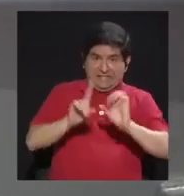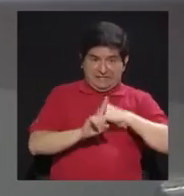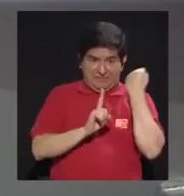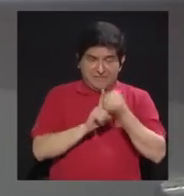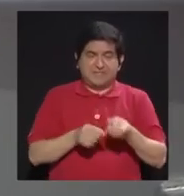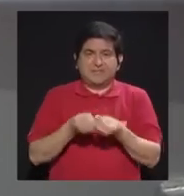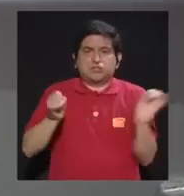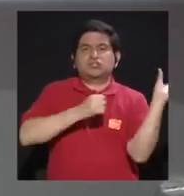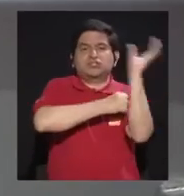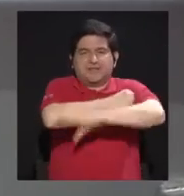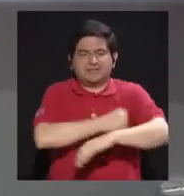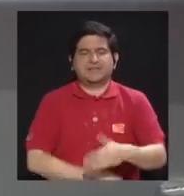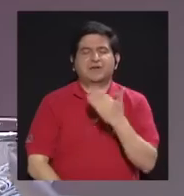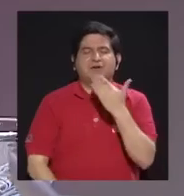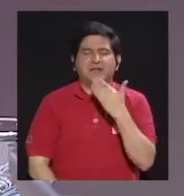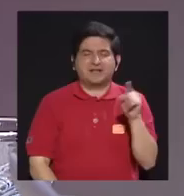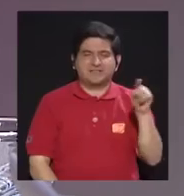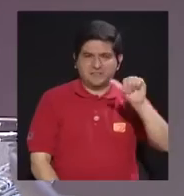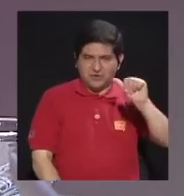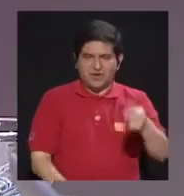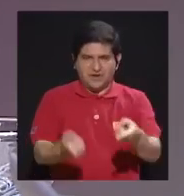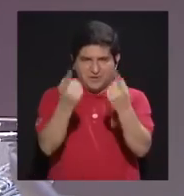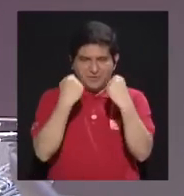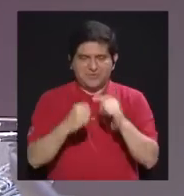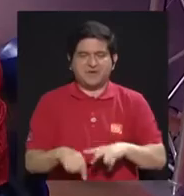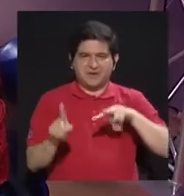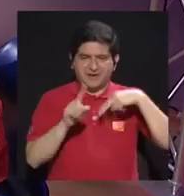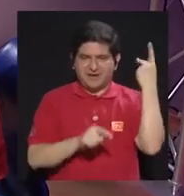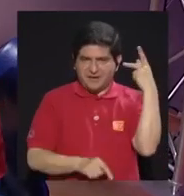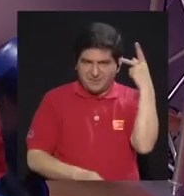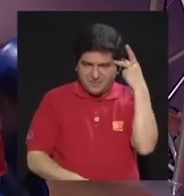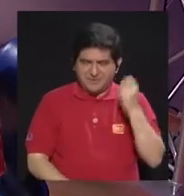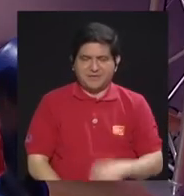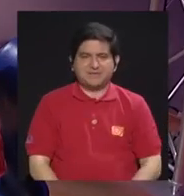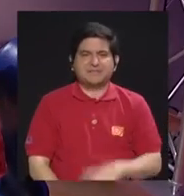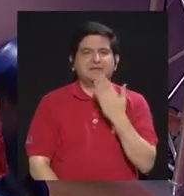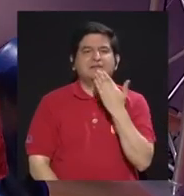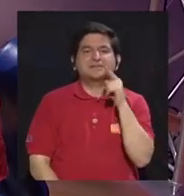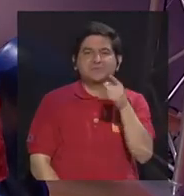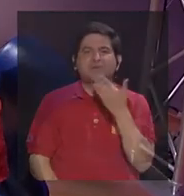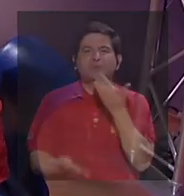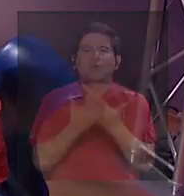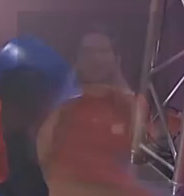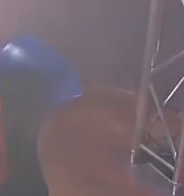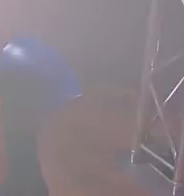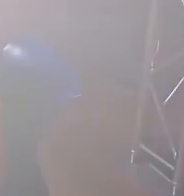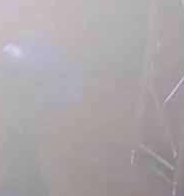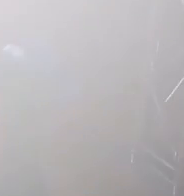impunidad. Muchas gracias, Soy la América, por estar con nosotros en Miradas Políticas. Muchas gracias a ustedes. Buenas noches.